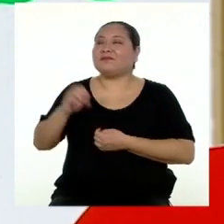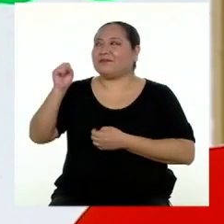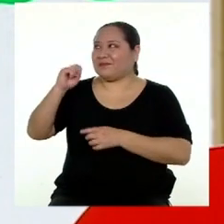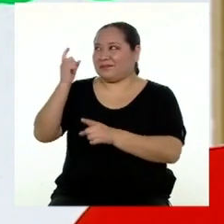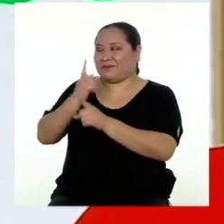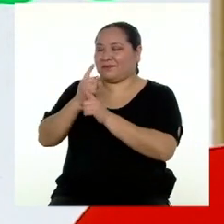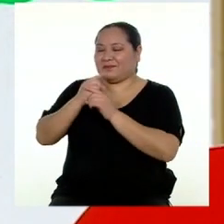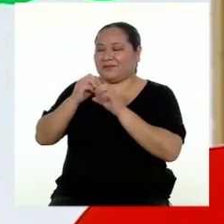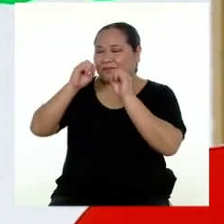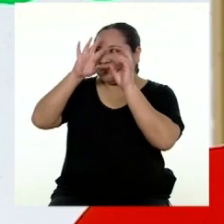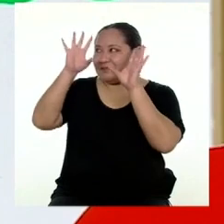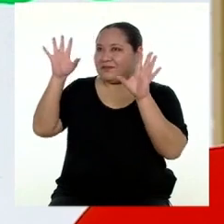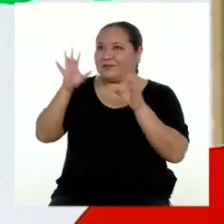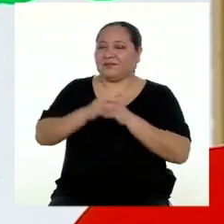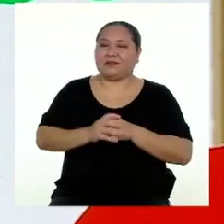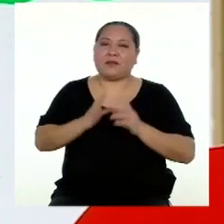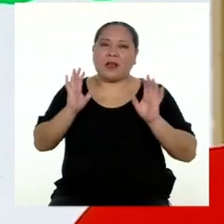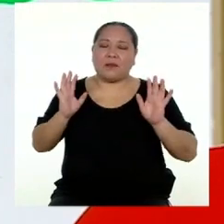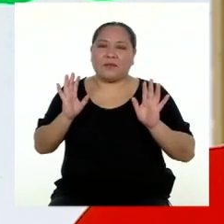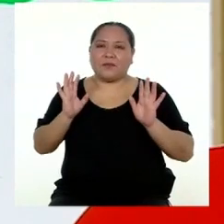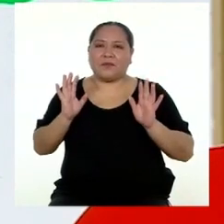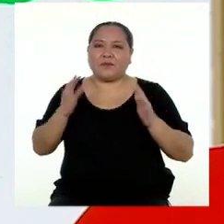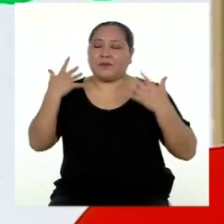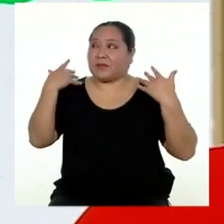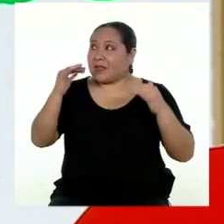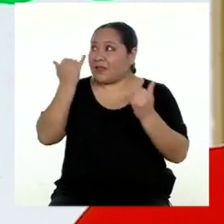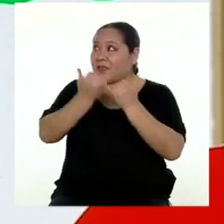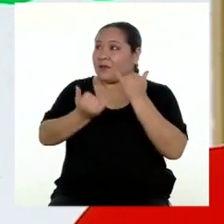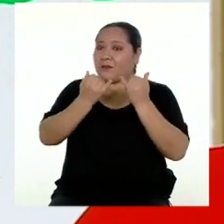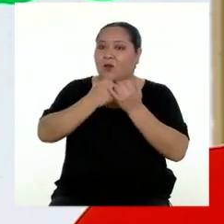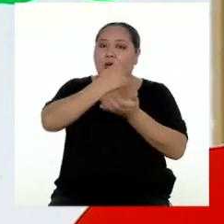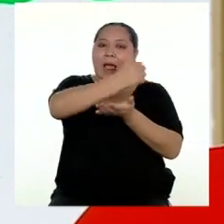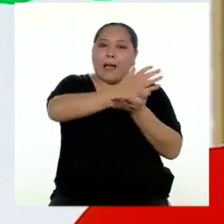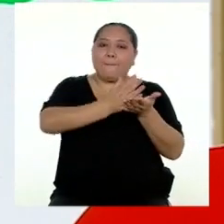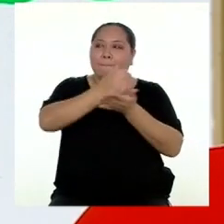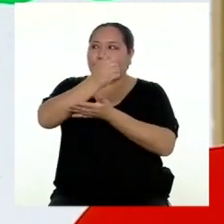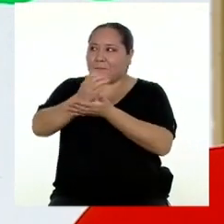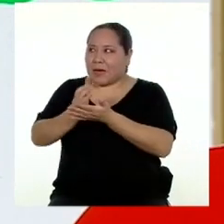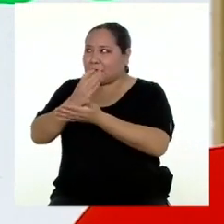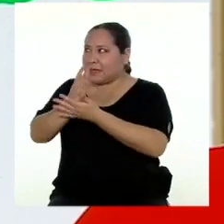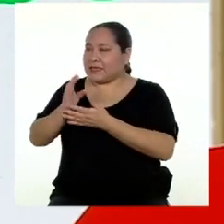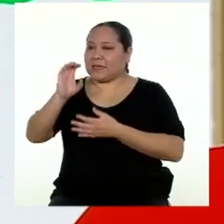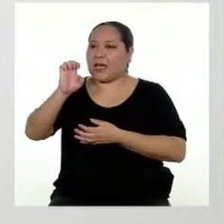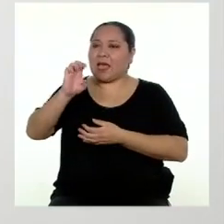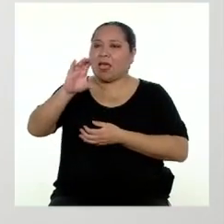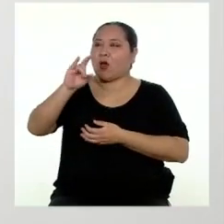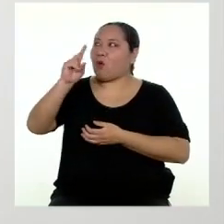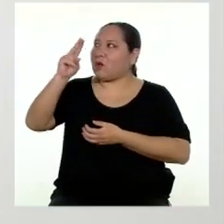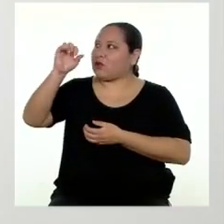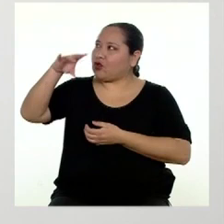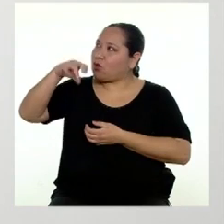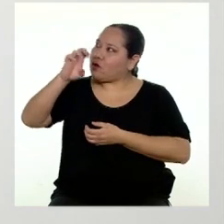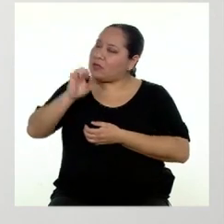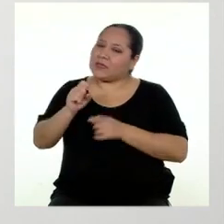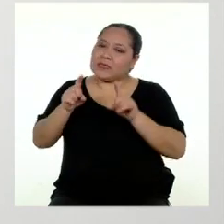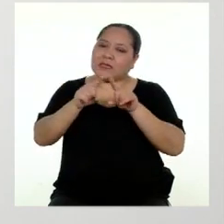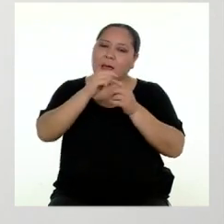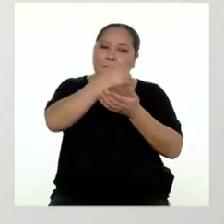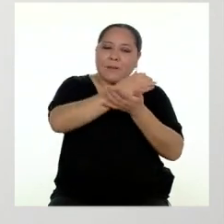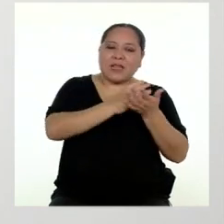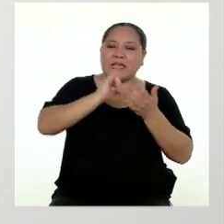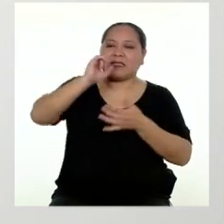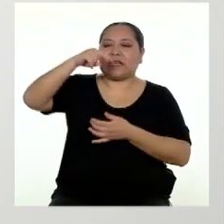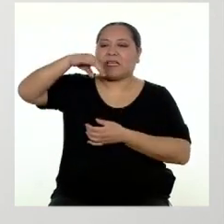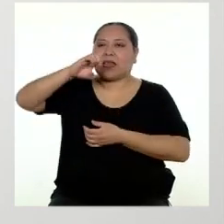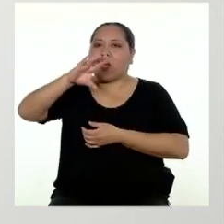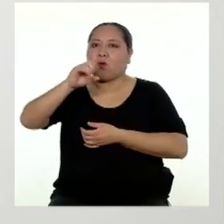Bastante, profesora. Entonces, ¿ya terminamos con los elementos de las ecuaciones e inecuaciones? Así es, Yanira. Vamos a